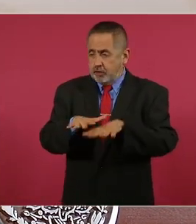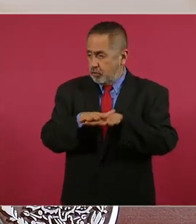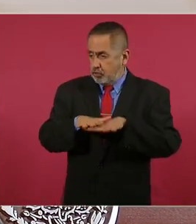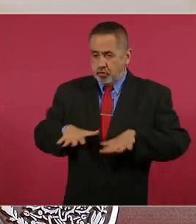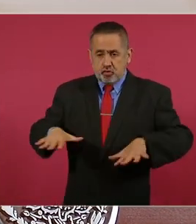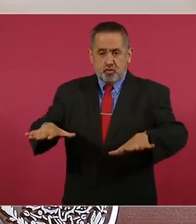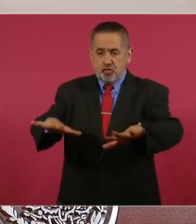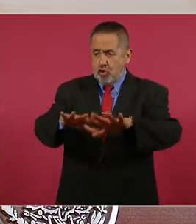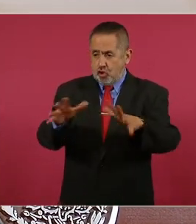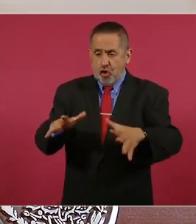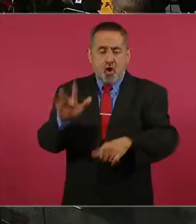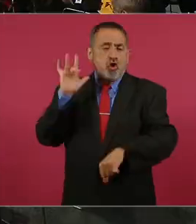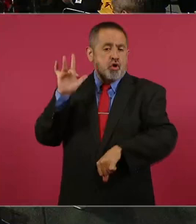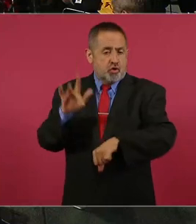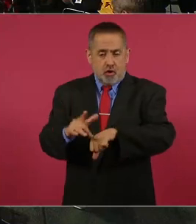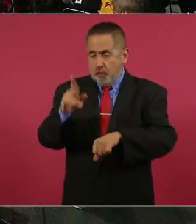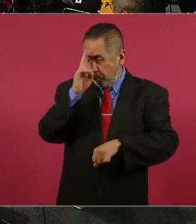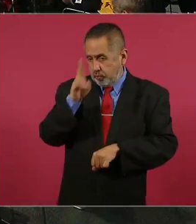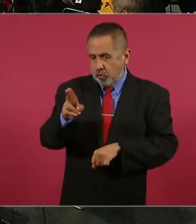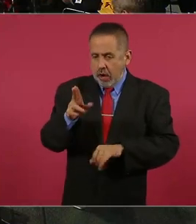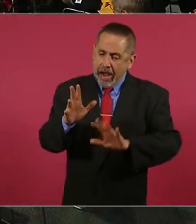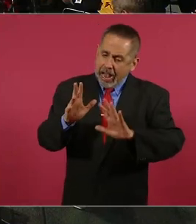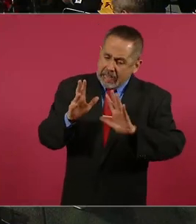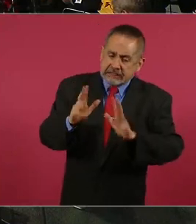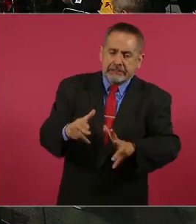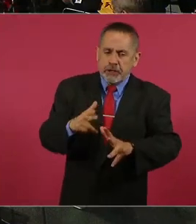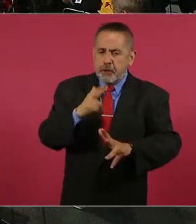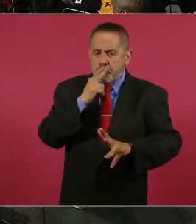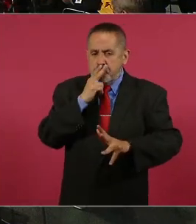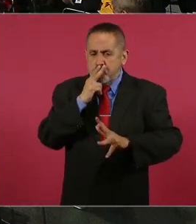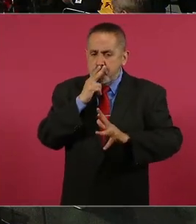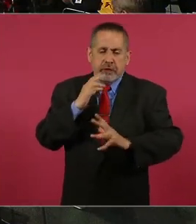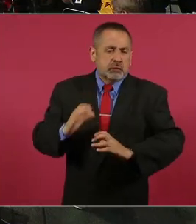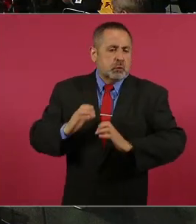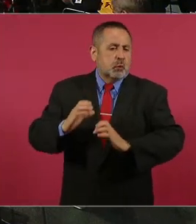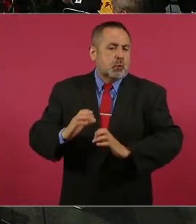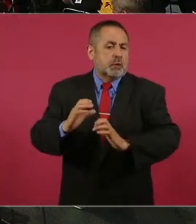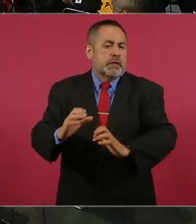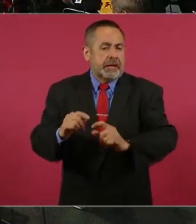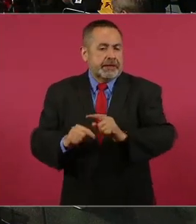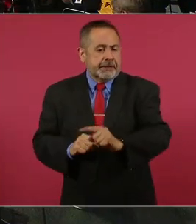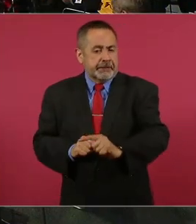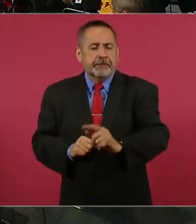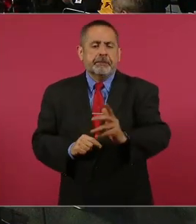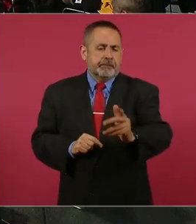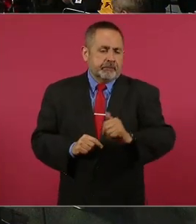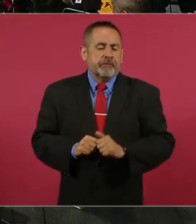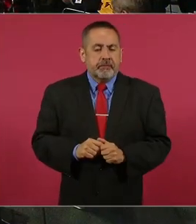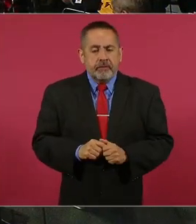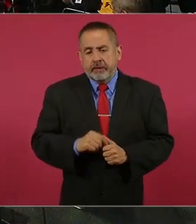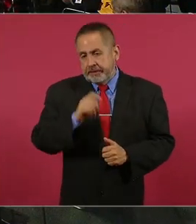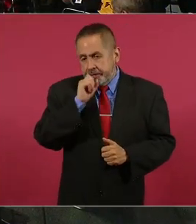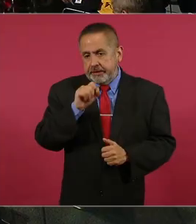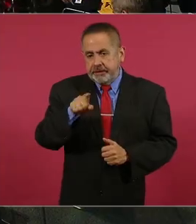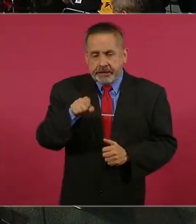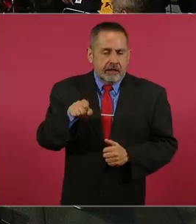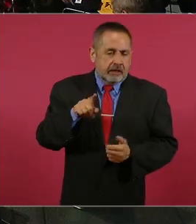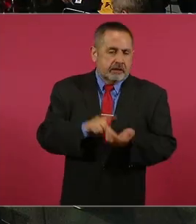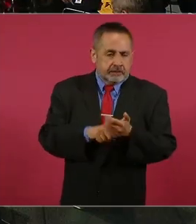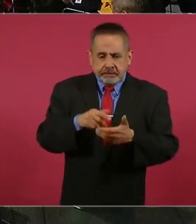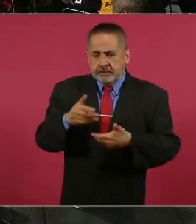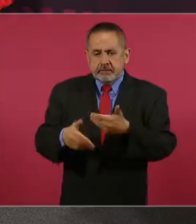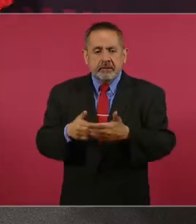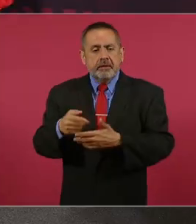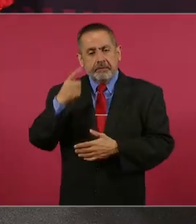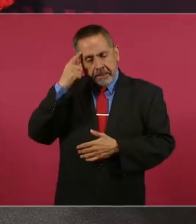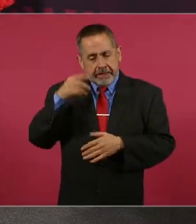todo lo que es el lago de Texcoco, y se están llevando a cabo trabajos